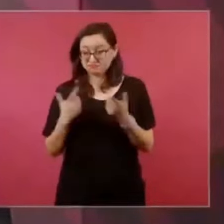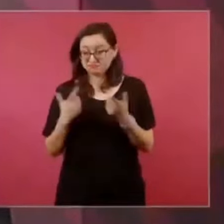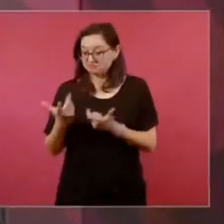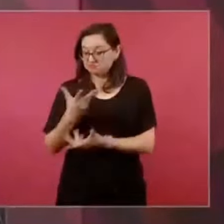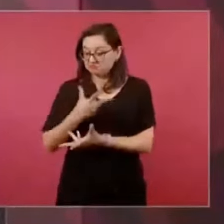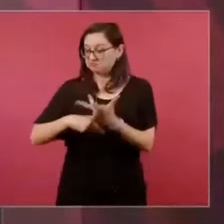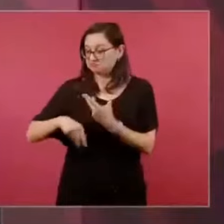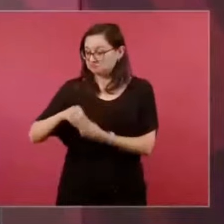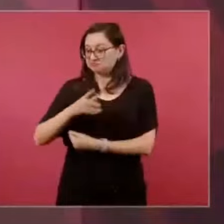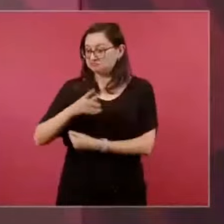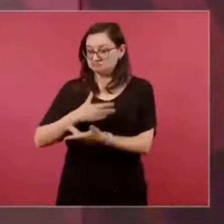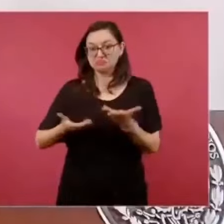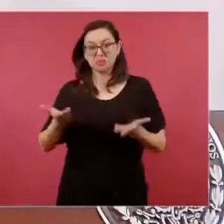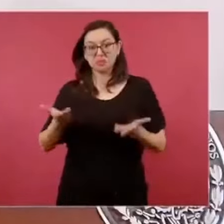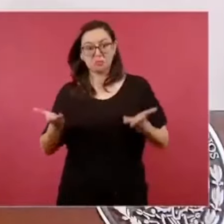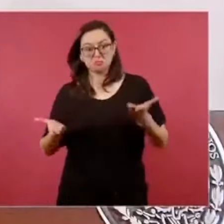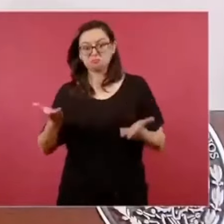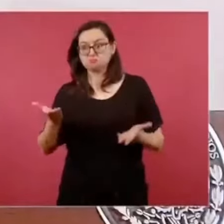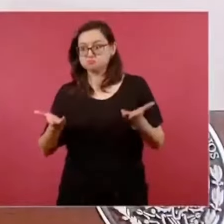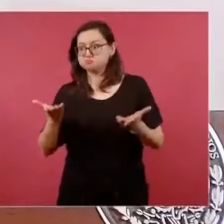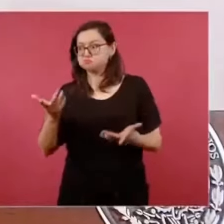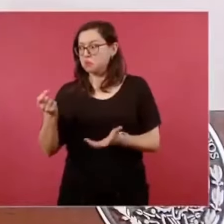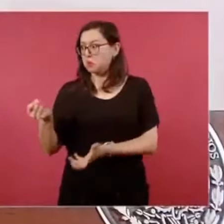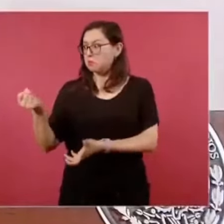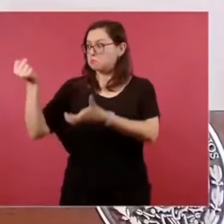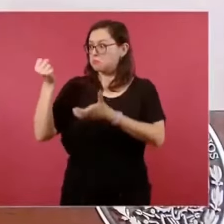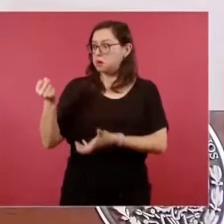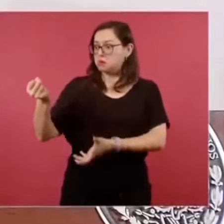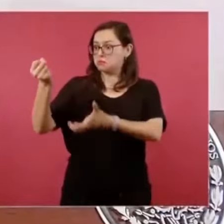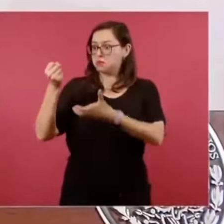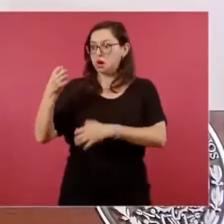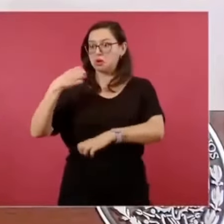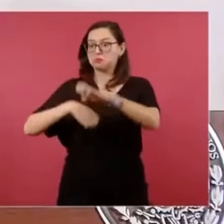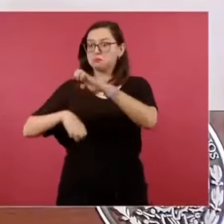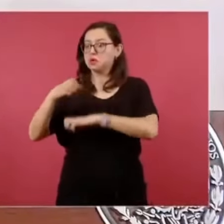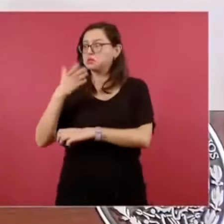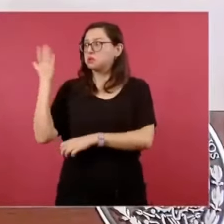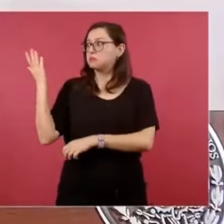económica, si está llegando inversión extranjera,